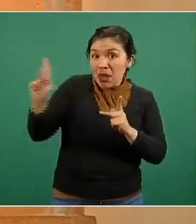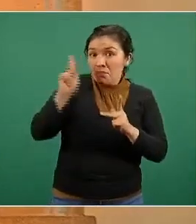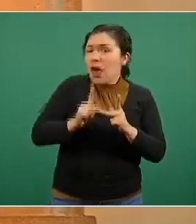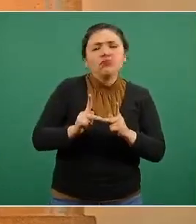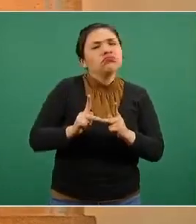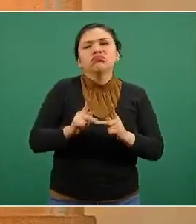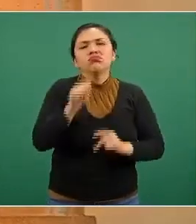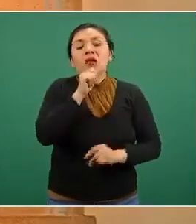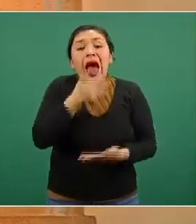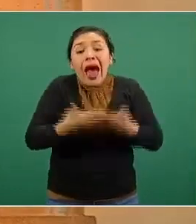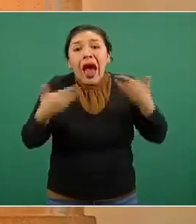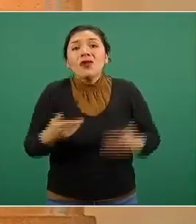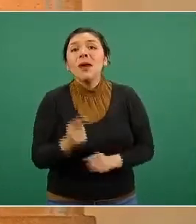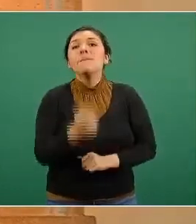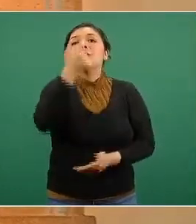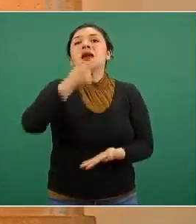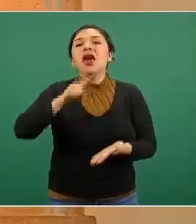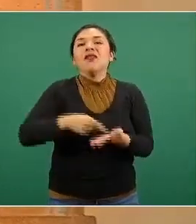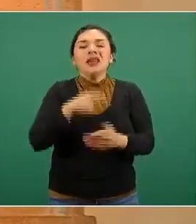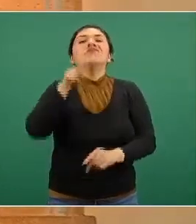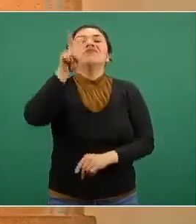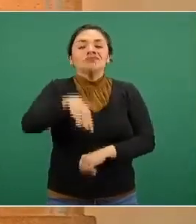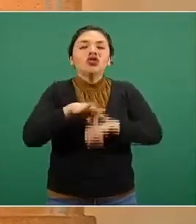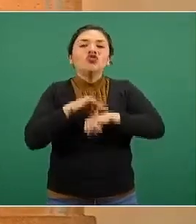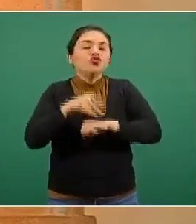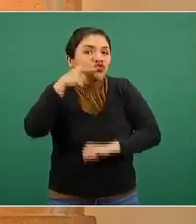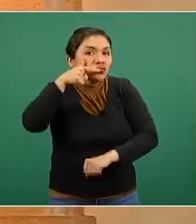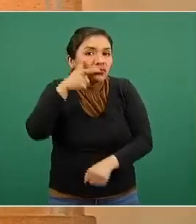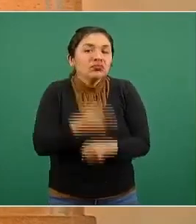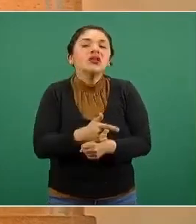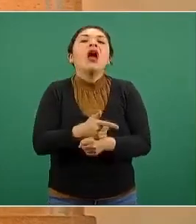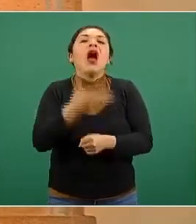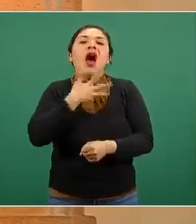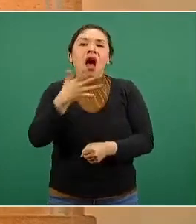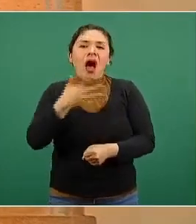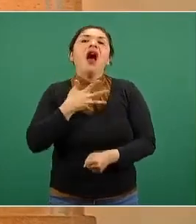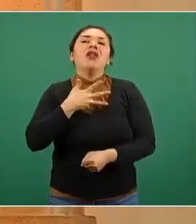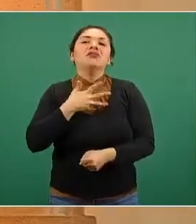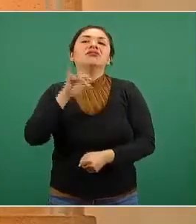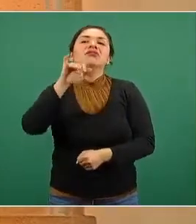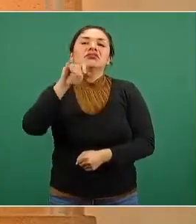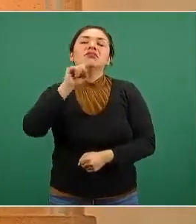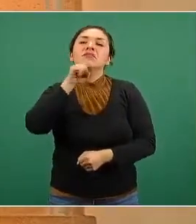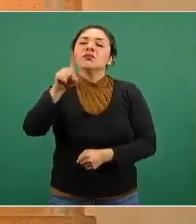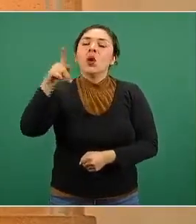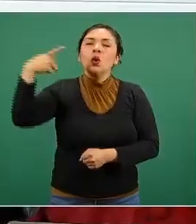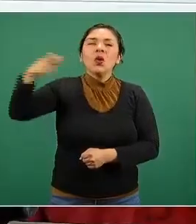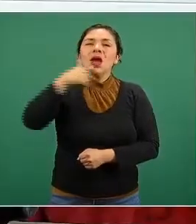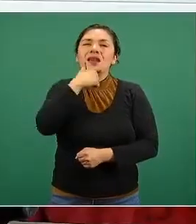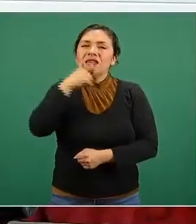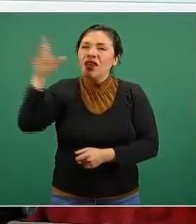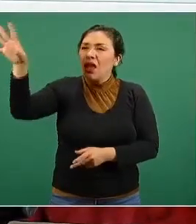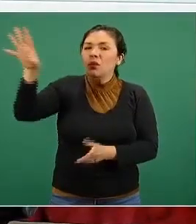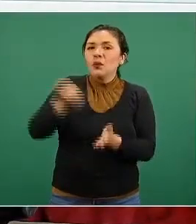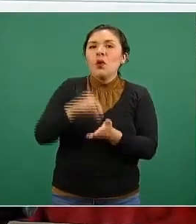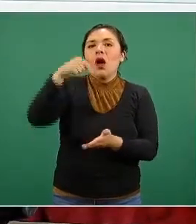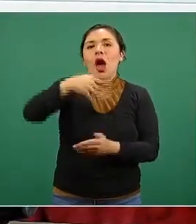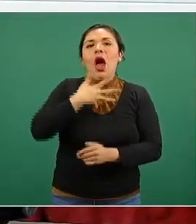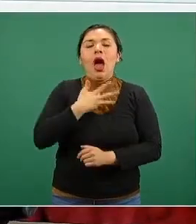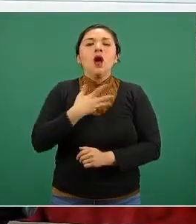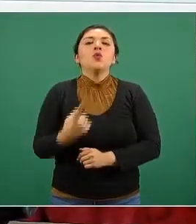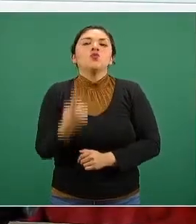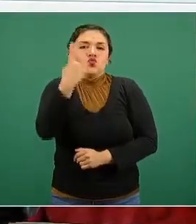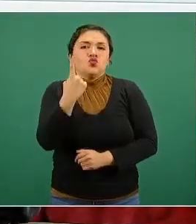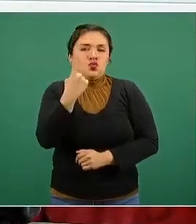viene a ser la primera en la cual se identifica y además se confirma la presencia de la mutación, y